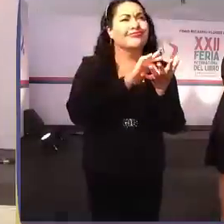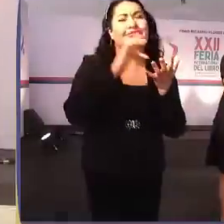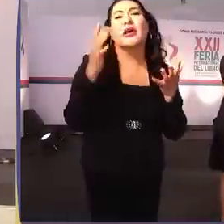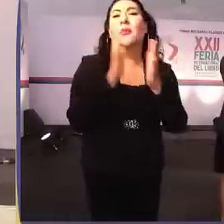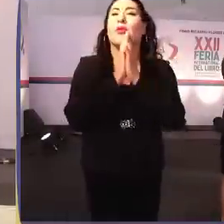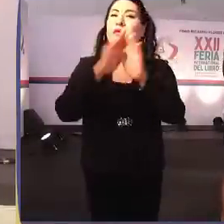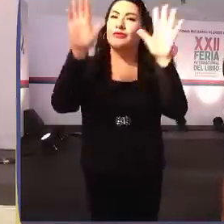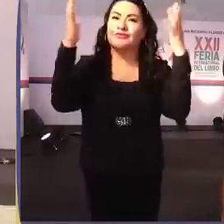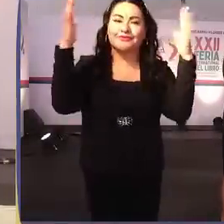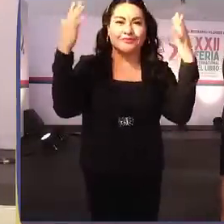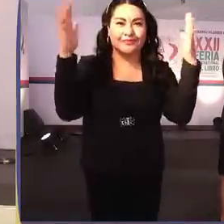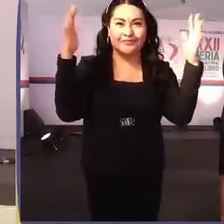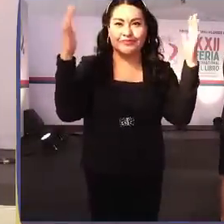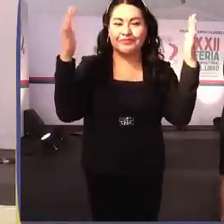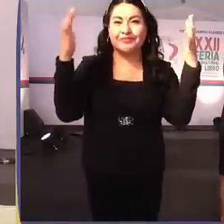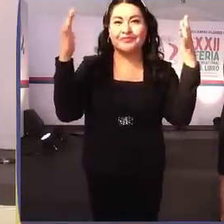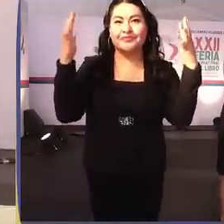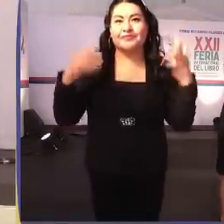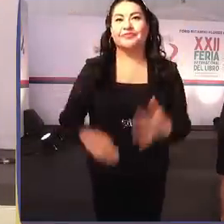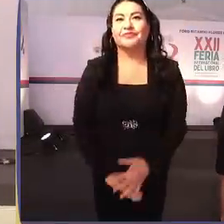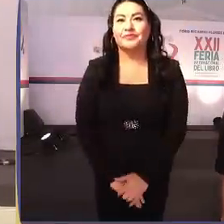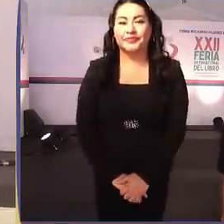aplauso, por favor.